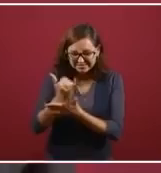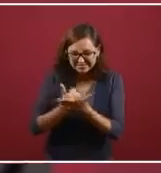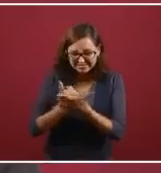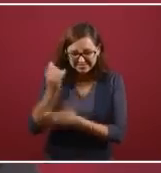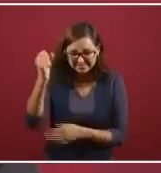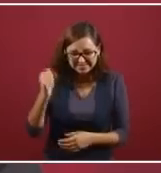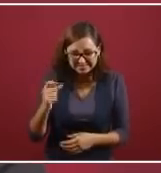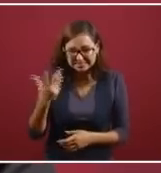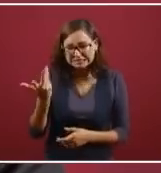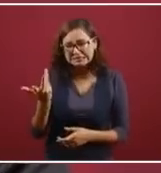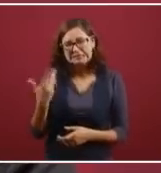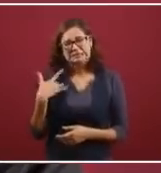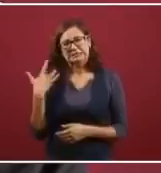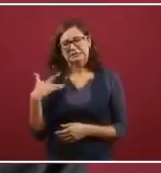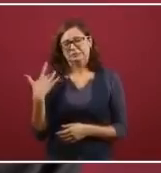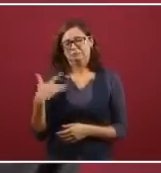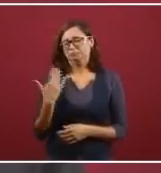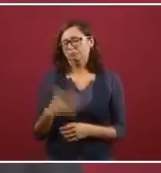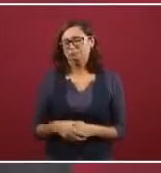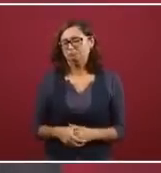no está